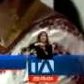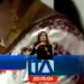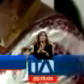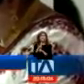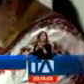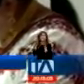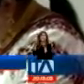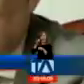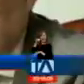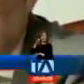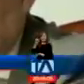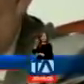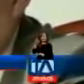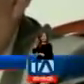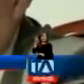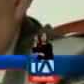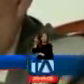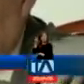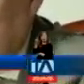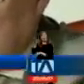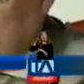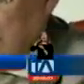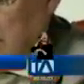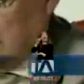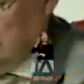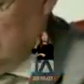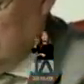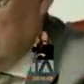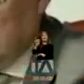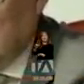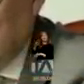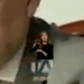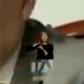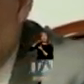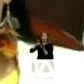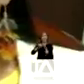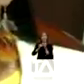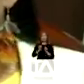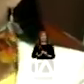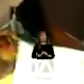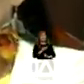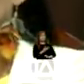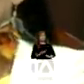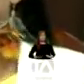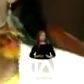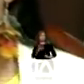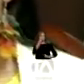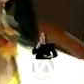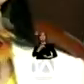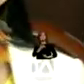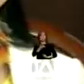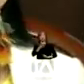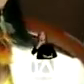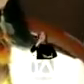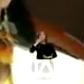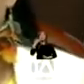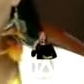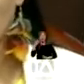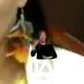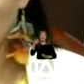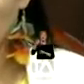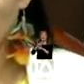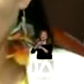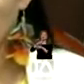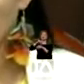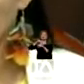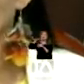Acero y el consejero Cabrera votaron en contra de ello, mientras que la presidenta Atamain definió que sea el contencioso electoral